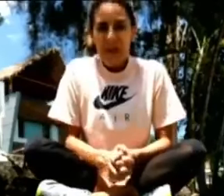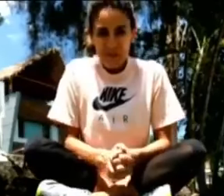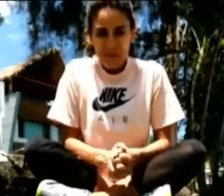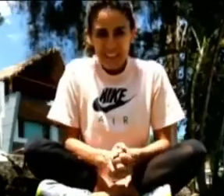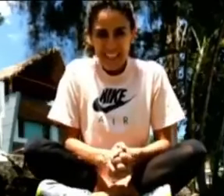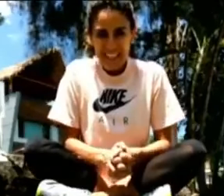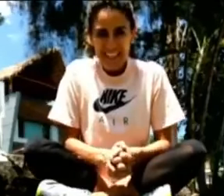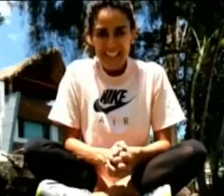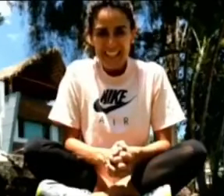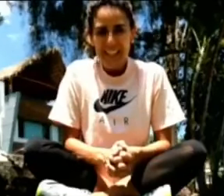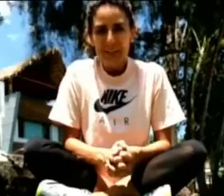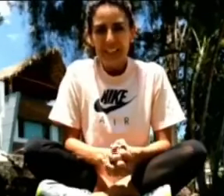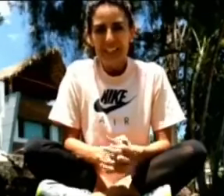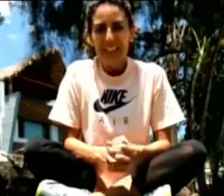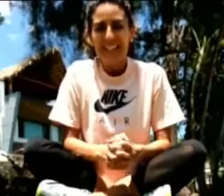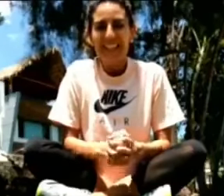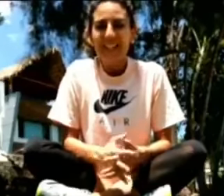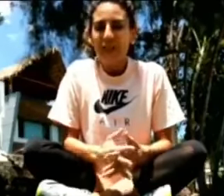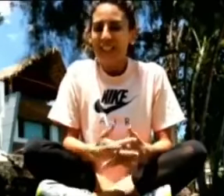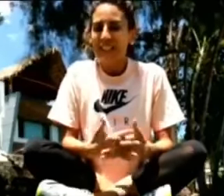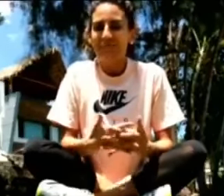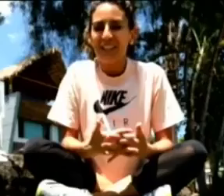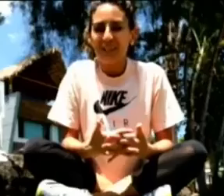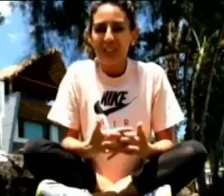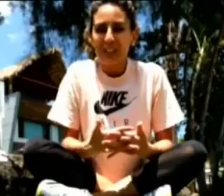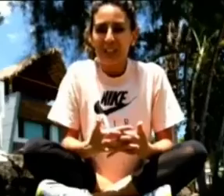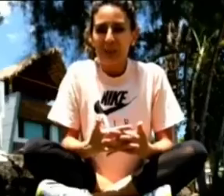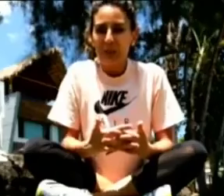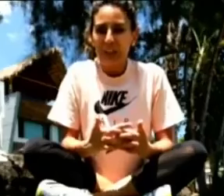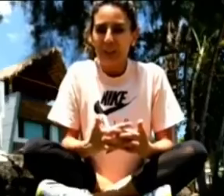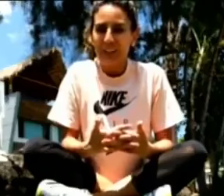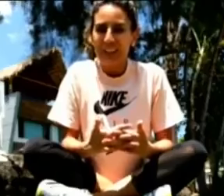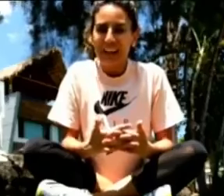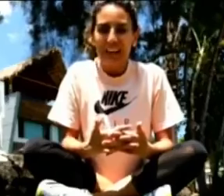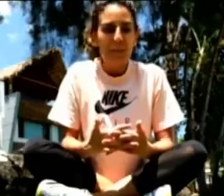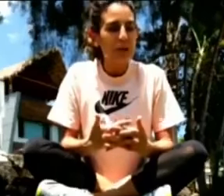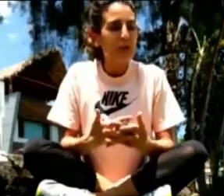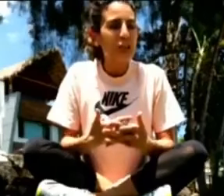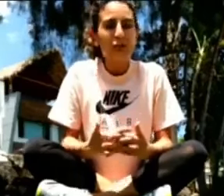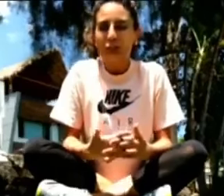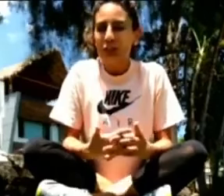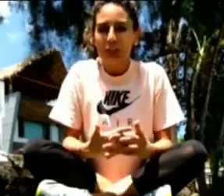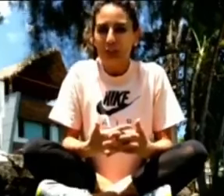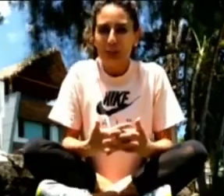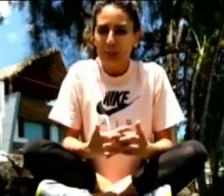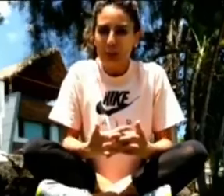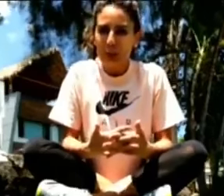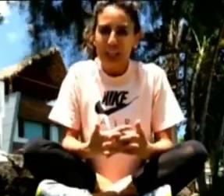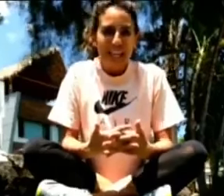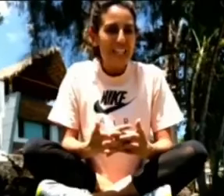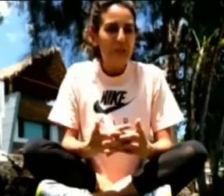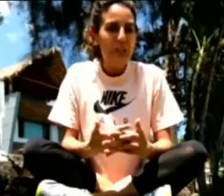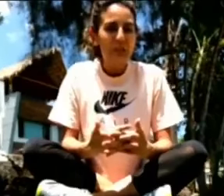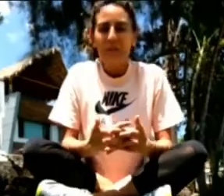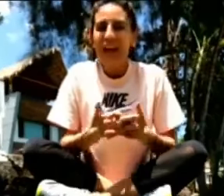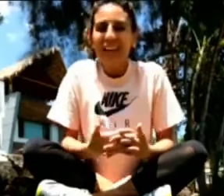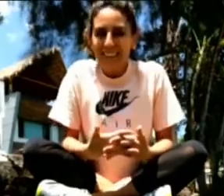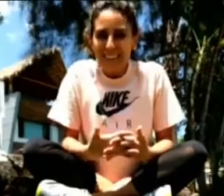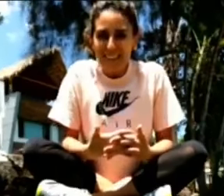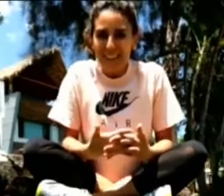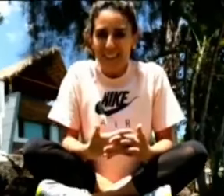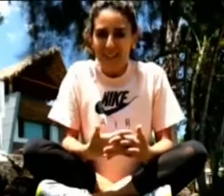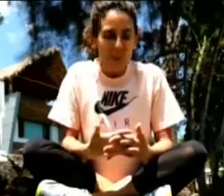Bueno, esta es la rutina de ejercicios de estiramientos que yo les puedo recomendar. A mí me gusta mucho, lo disfruto mucho. Y esto sirve para